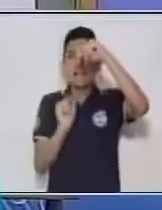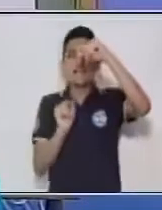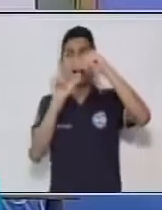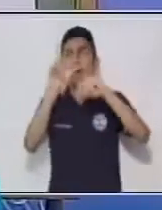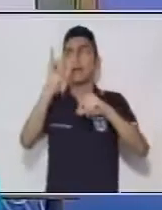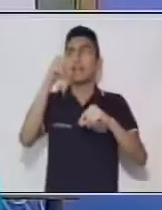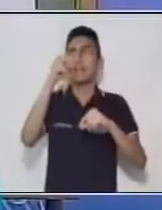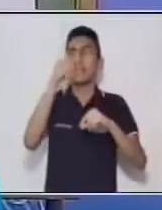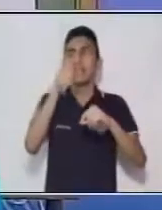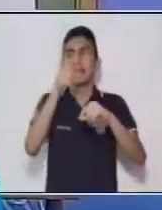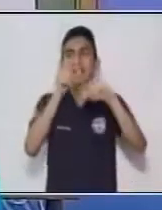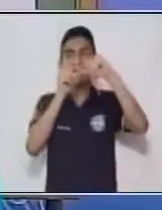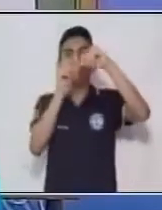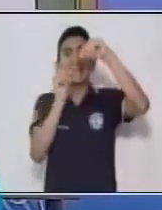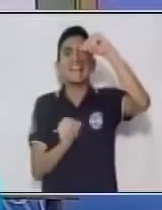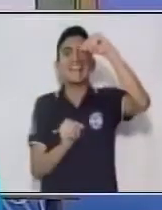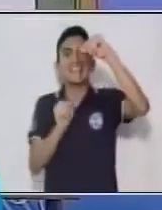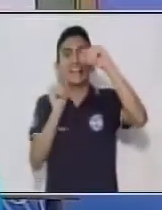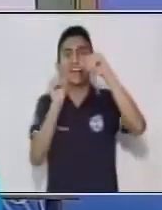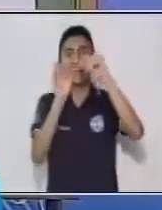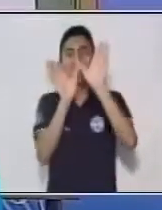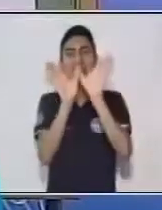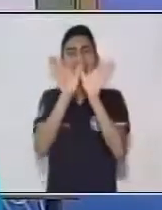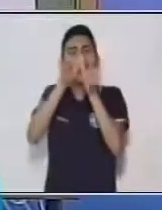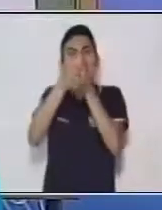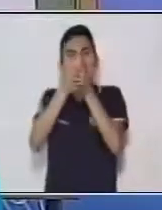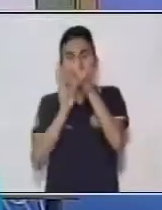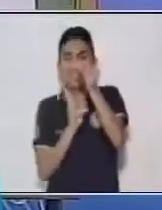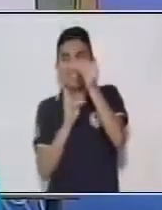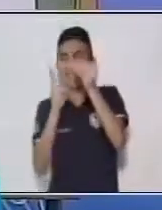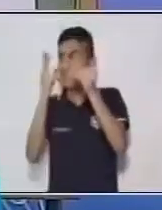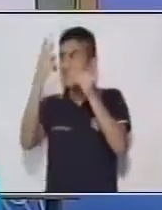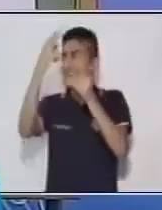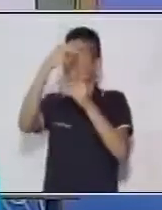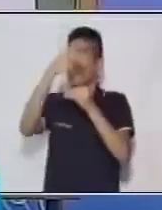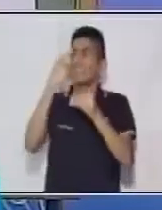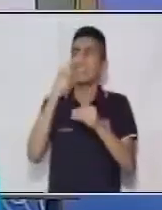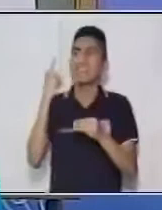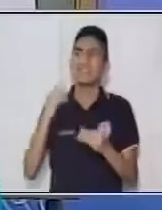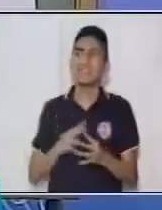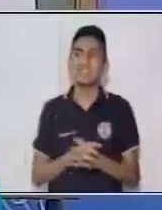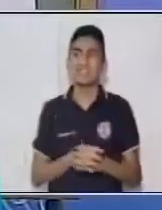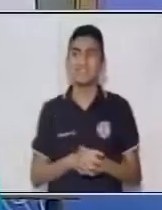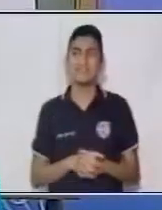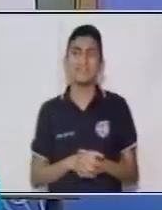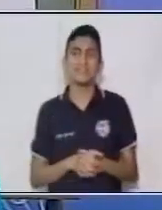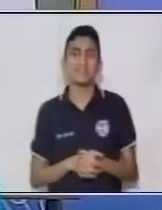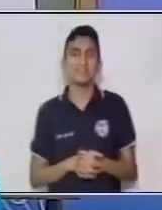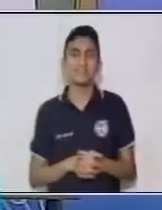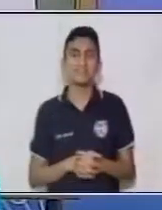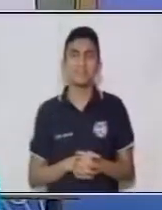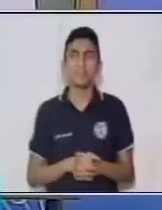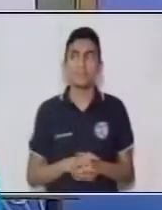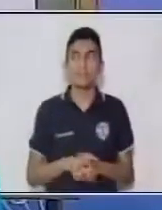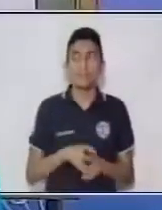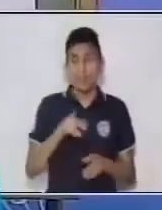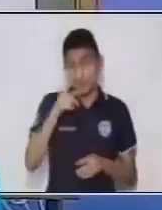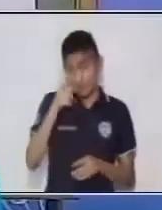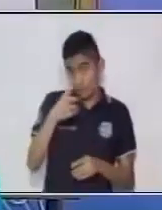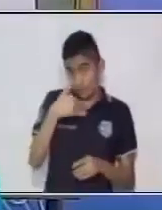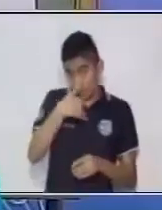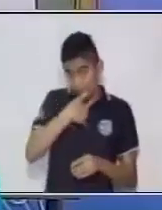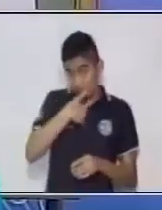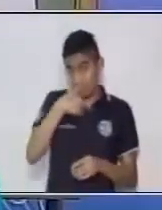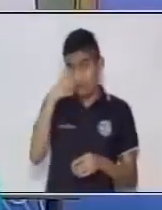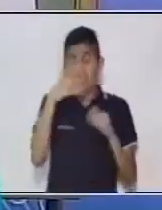de simetría y tengo dos partes iguales. Entonces, si en casa, ¿verdad?, tienes